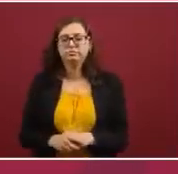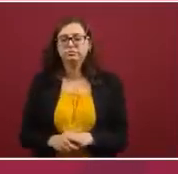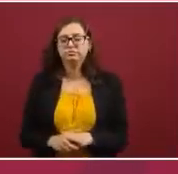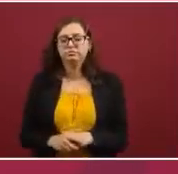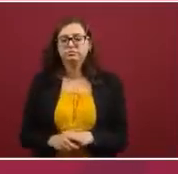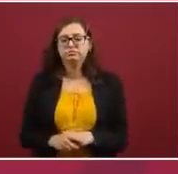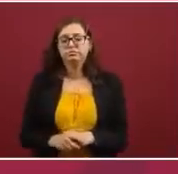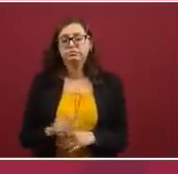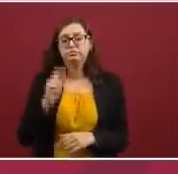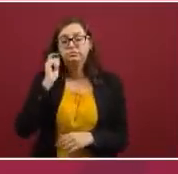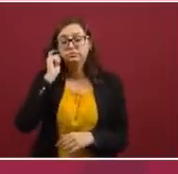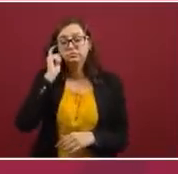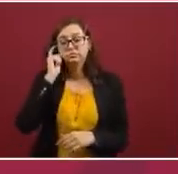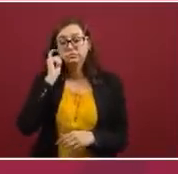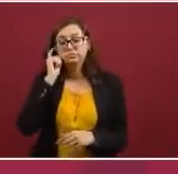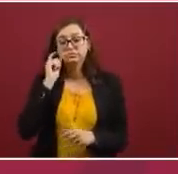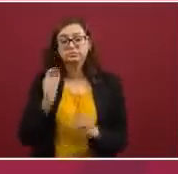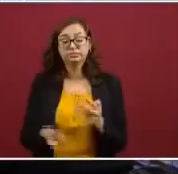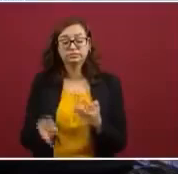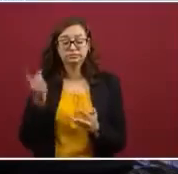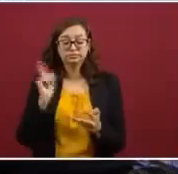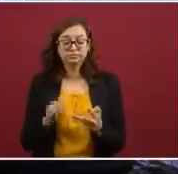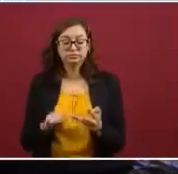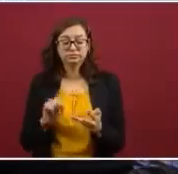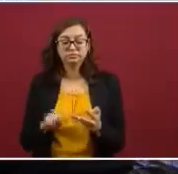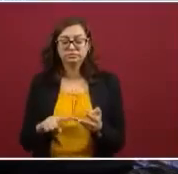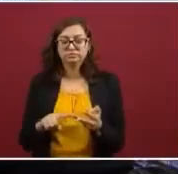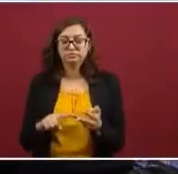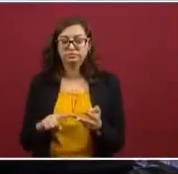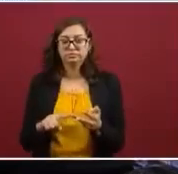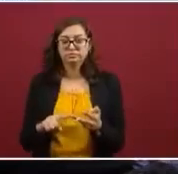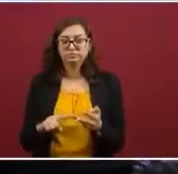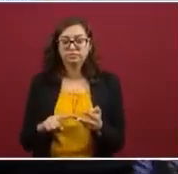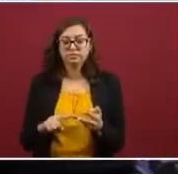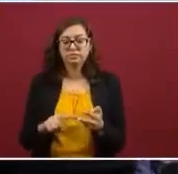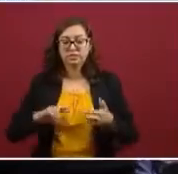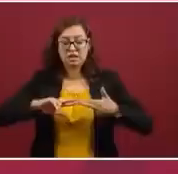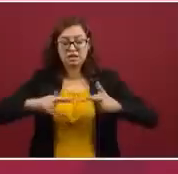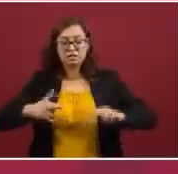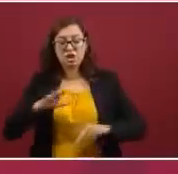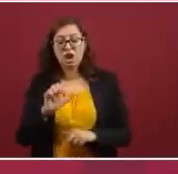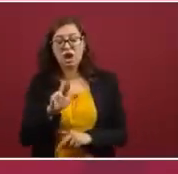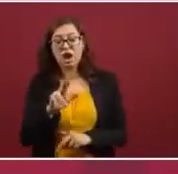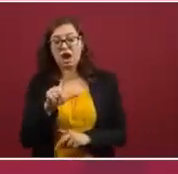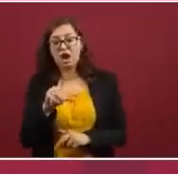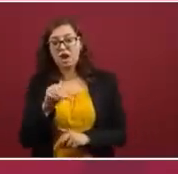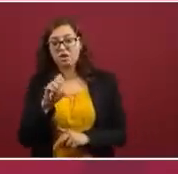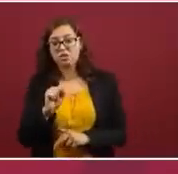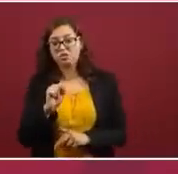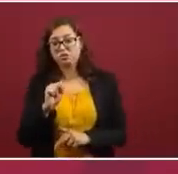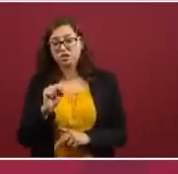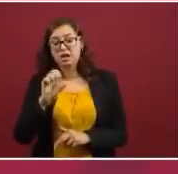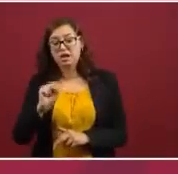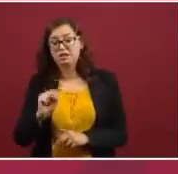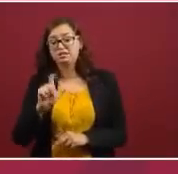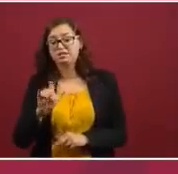Acerca de la relación con Carlos Slim, es buena,